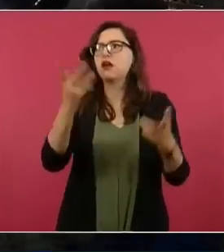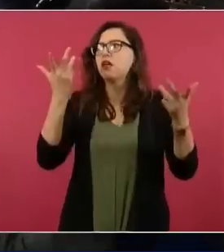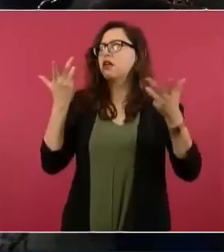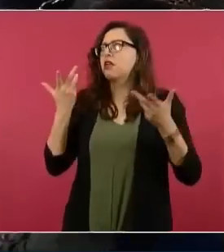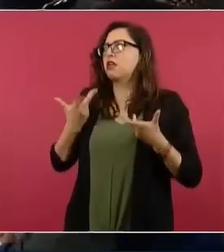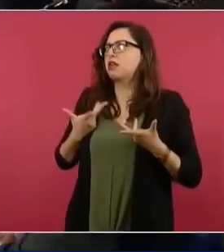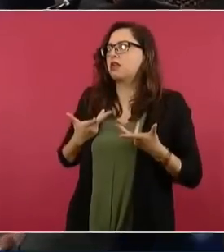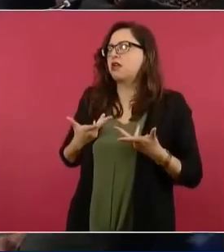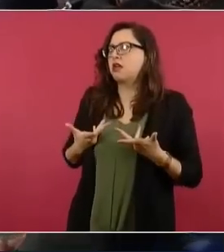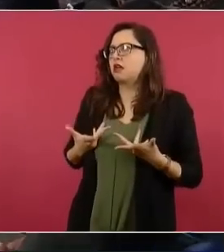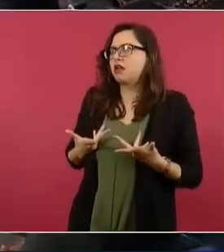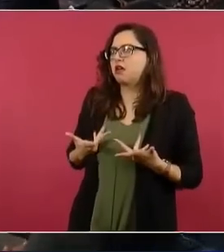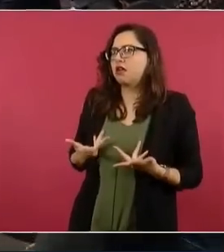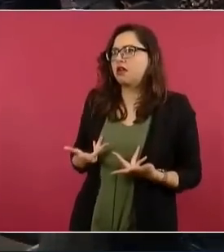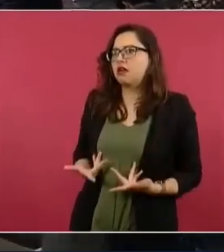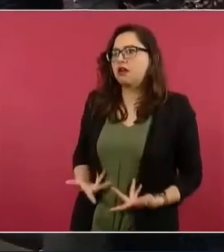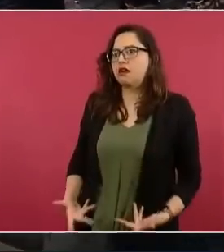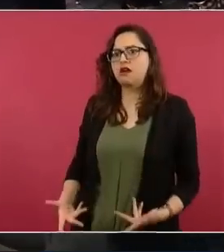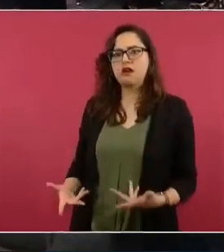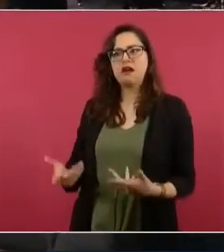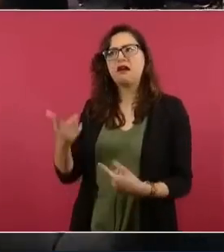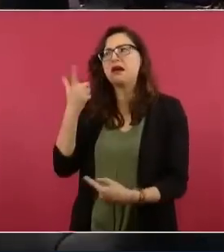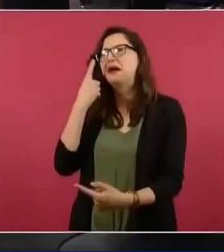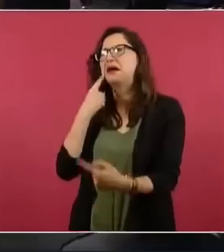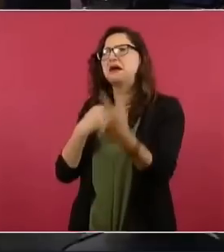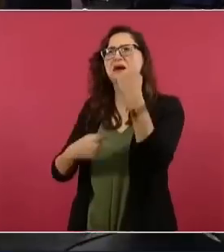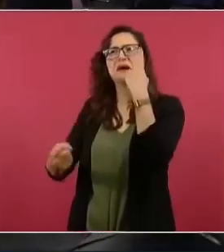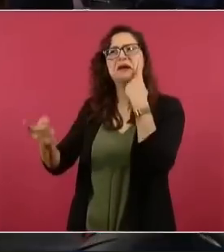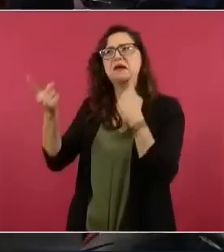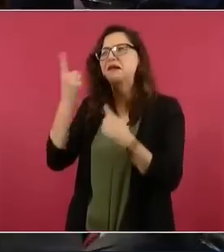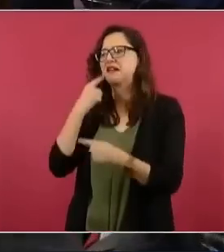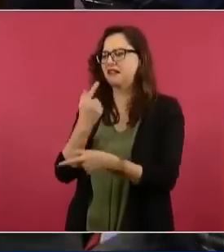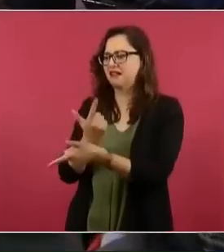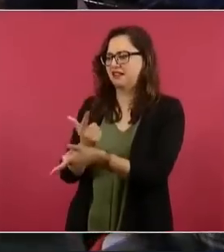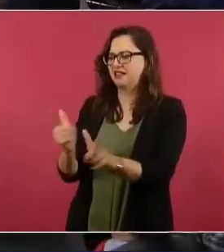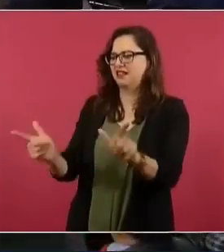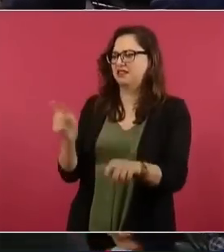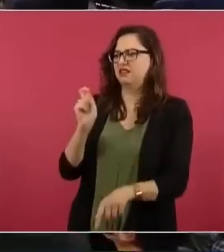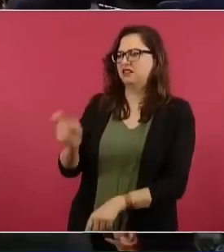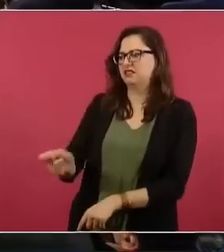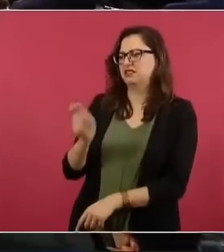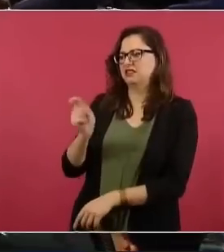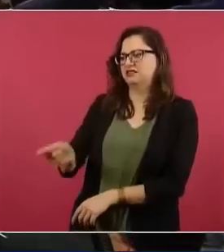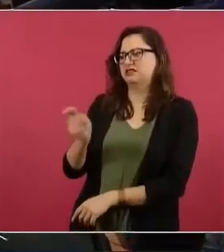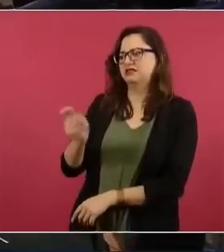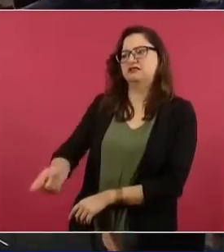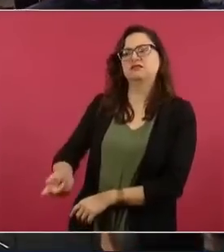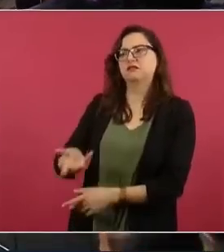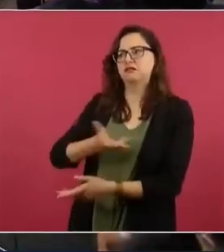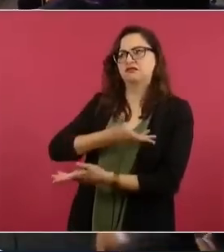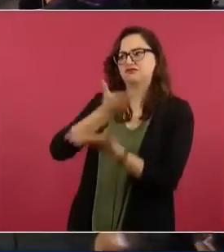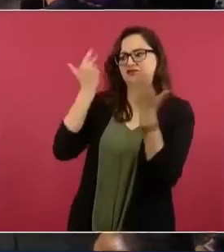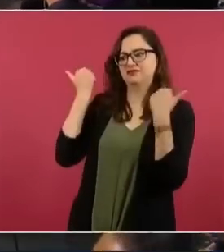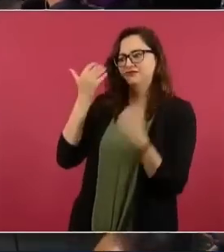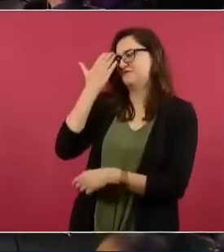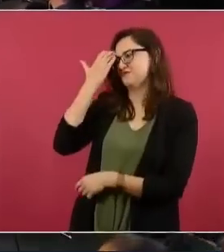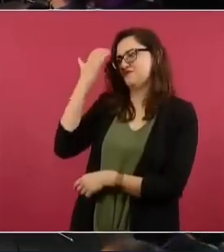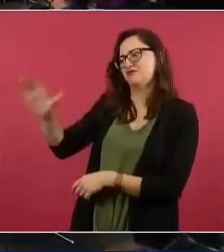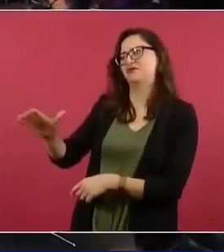peones, en vez de alegrarse, se ponían a llorar porque no sabían qué era la libertad.